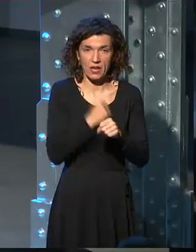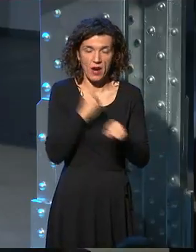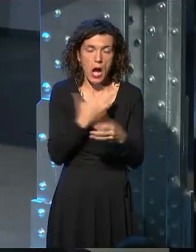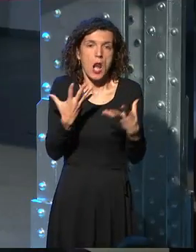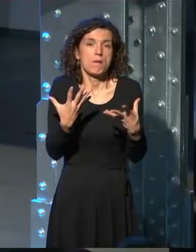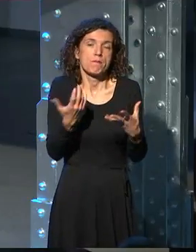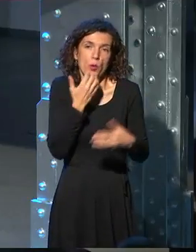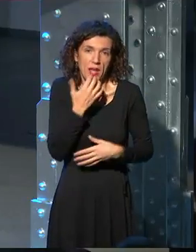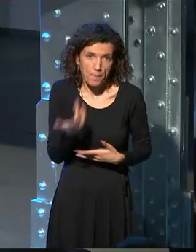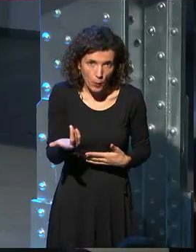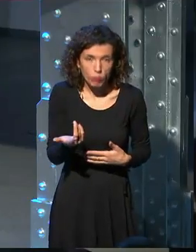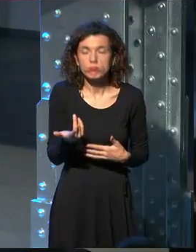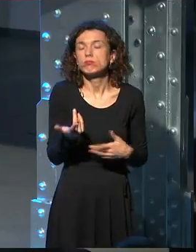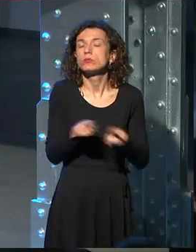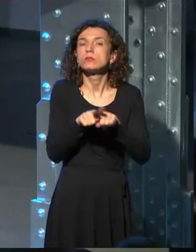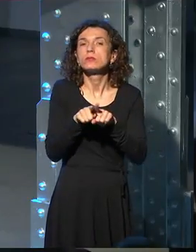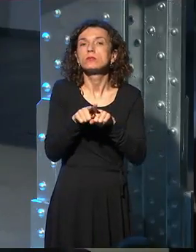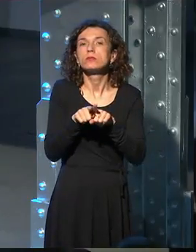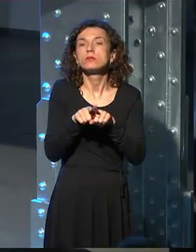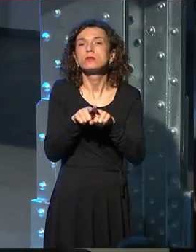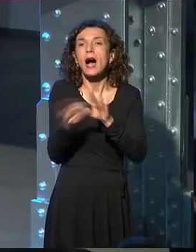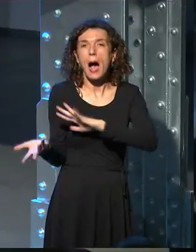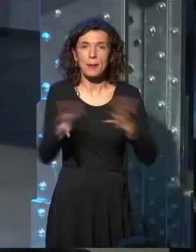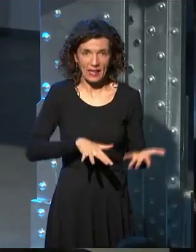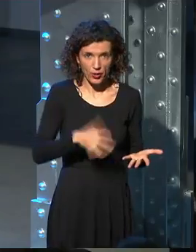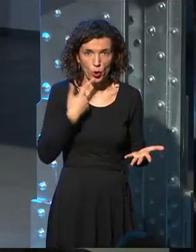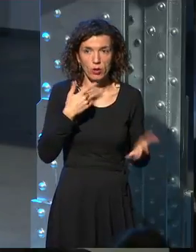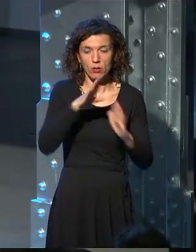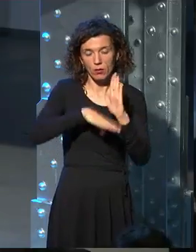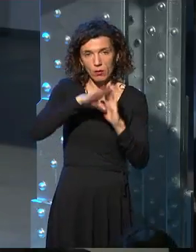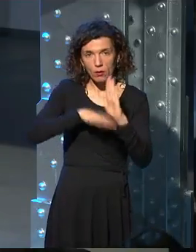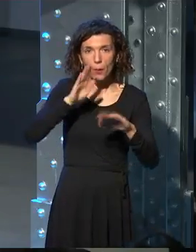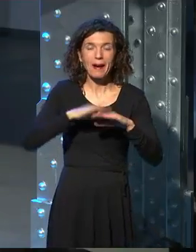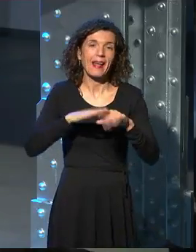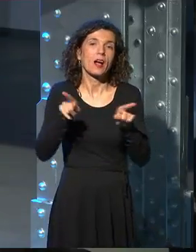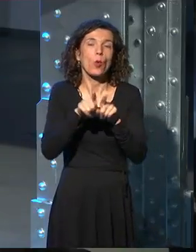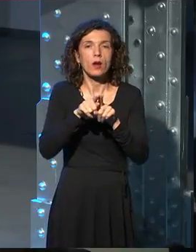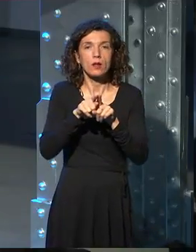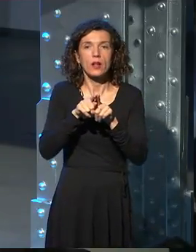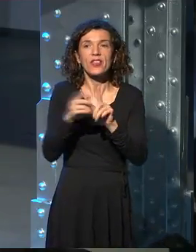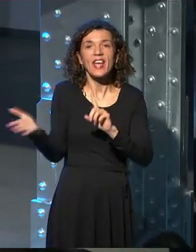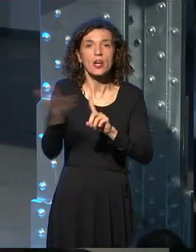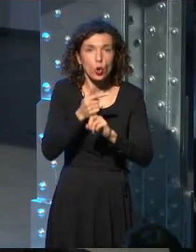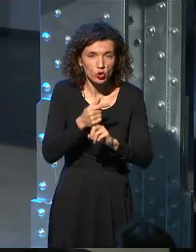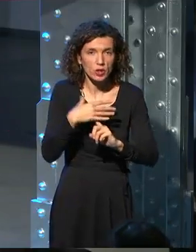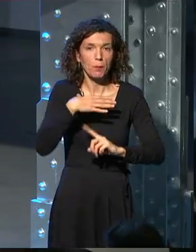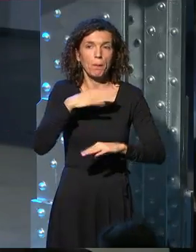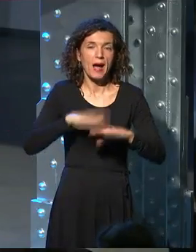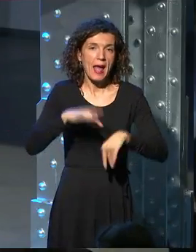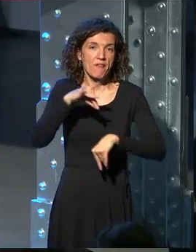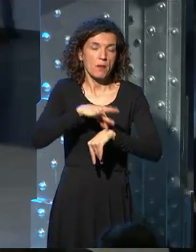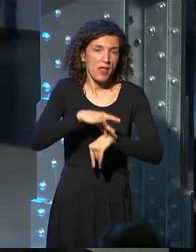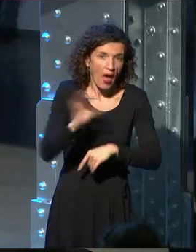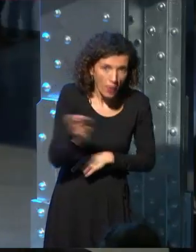trabajado con posibles aplicaciones, no sé si de tipo para diagnosis de posibles